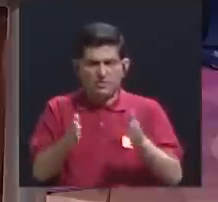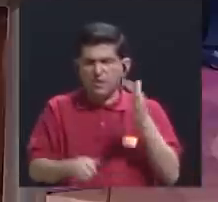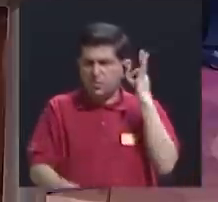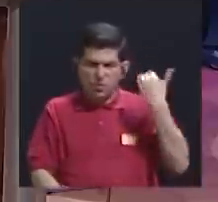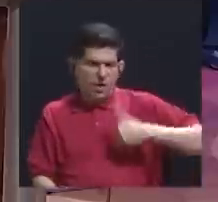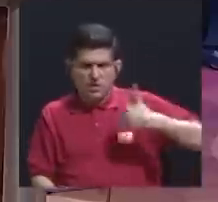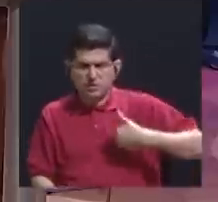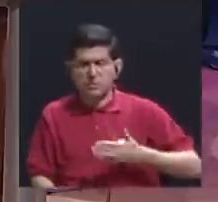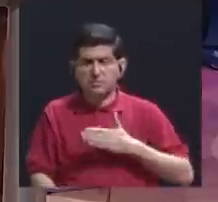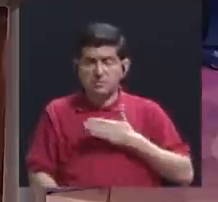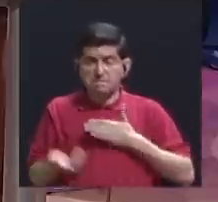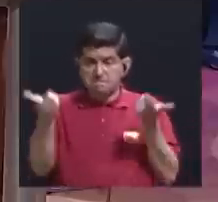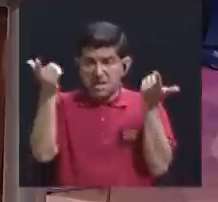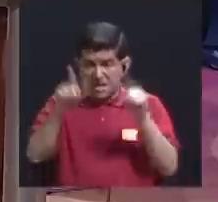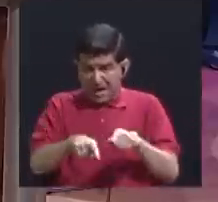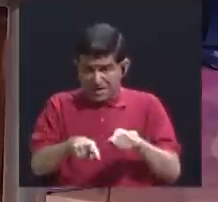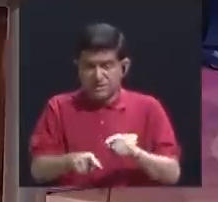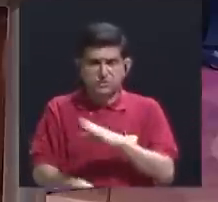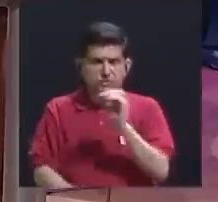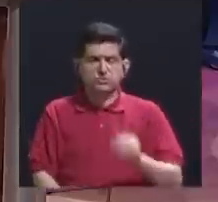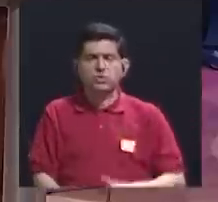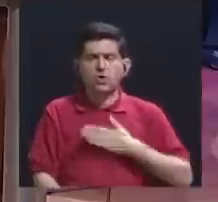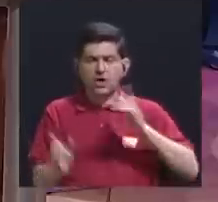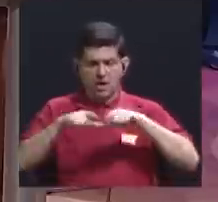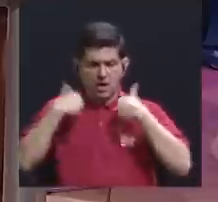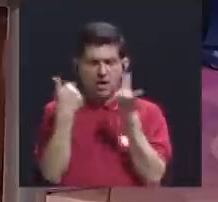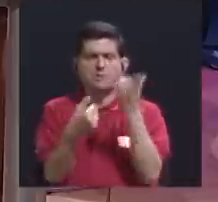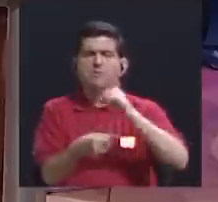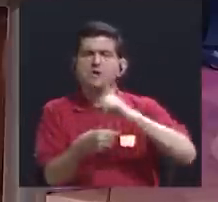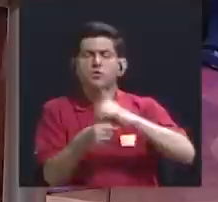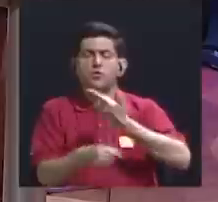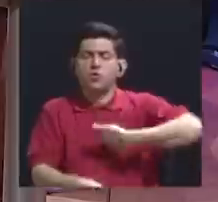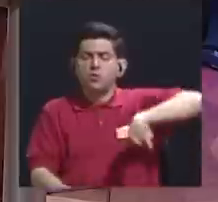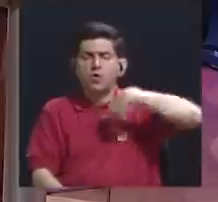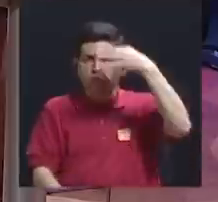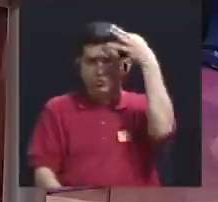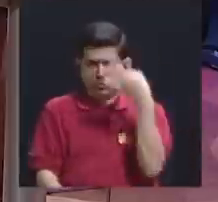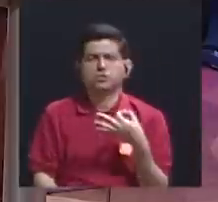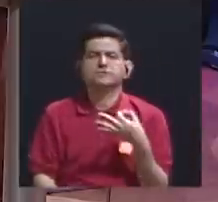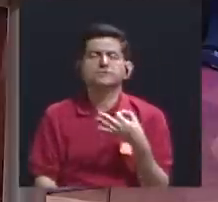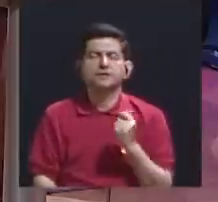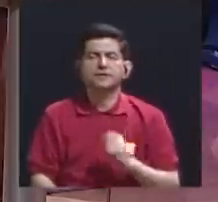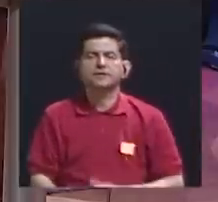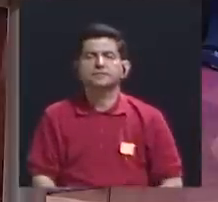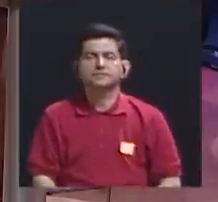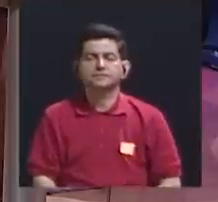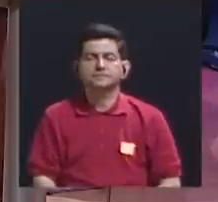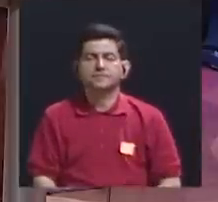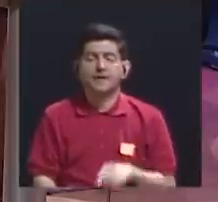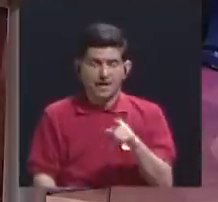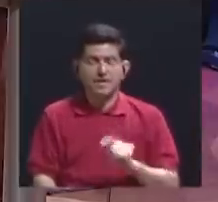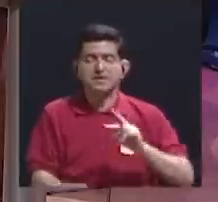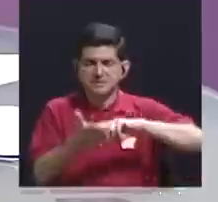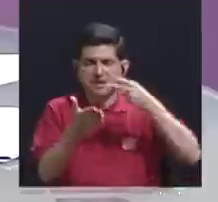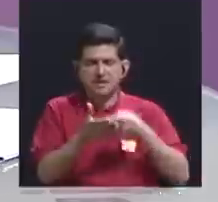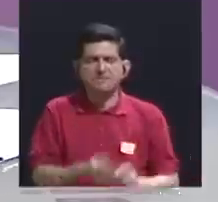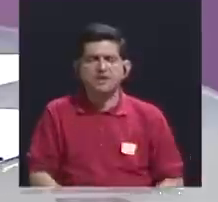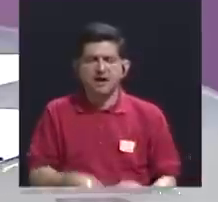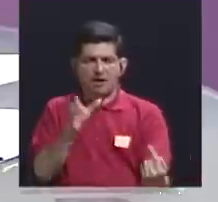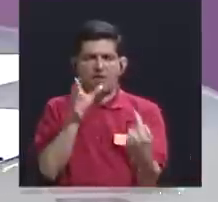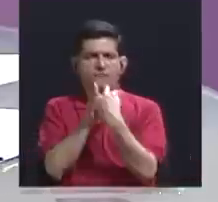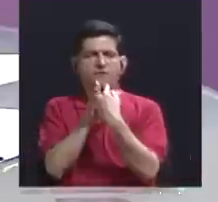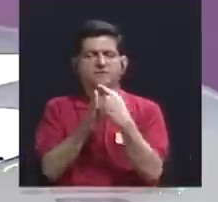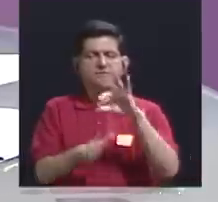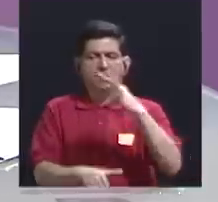compañeras en el caso mío y en el caso de mi fracción nosotros consideramos que es ofensiva la manera